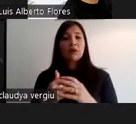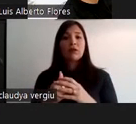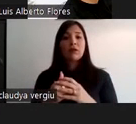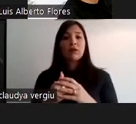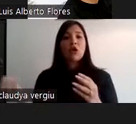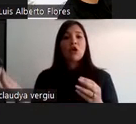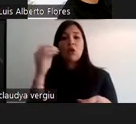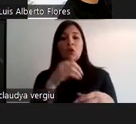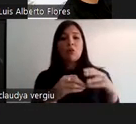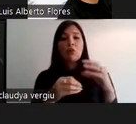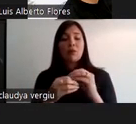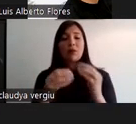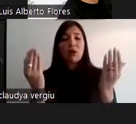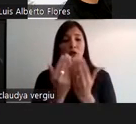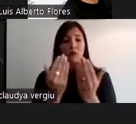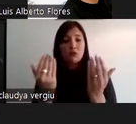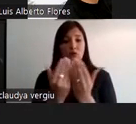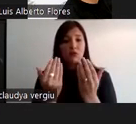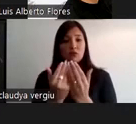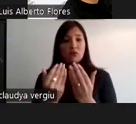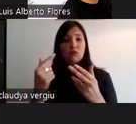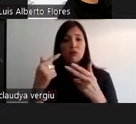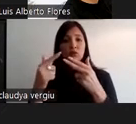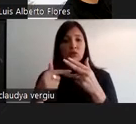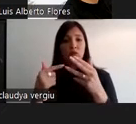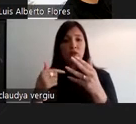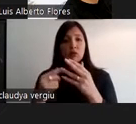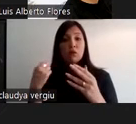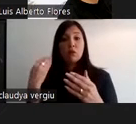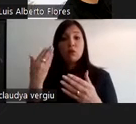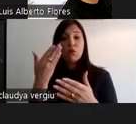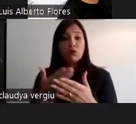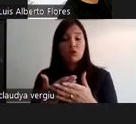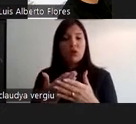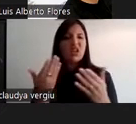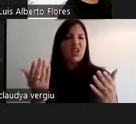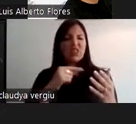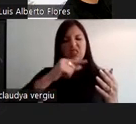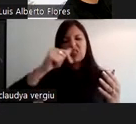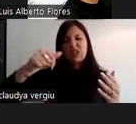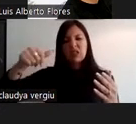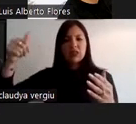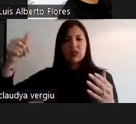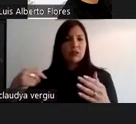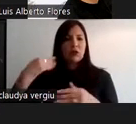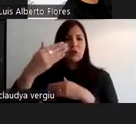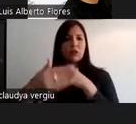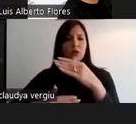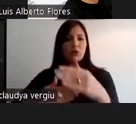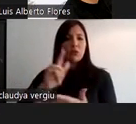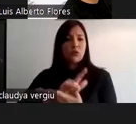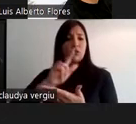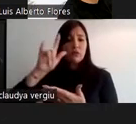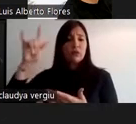complemento estudio de fuentes secundarias en donde le vamos a mostrar algunas tendencias que se van a dar en los próximos viajes por vacaciones